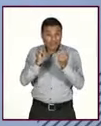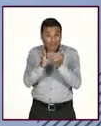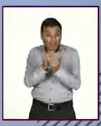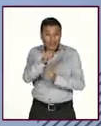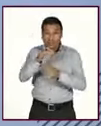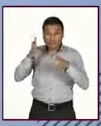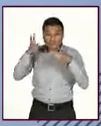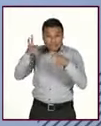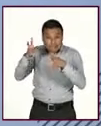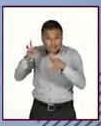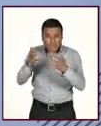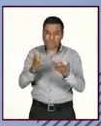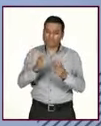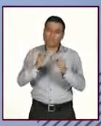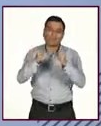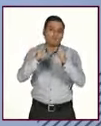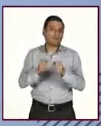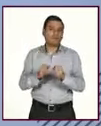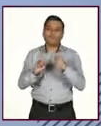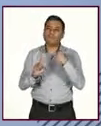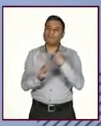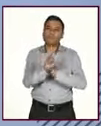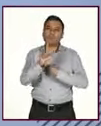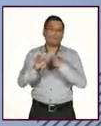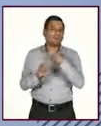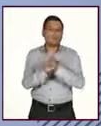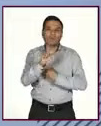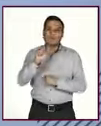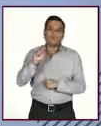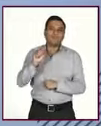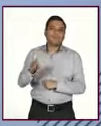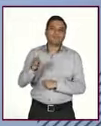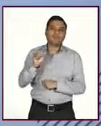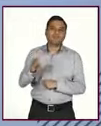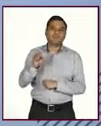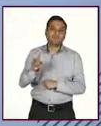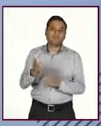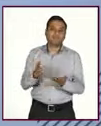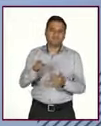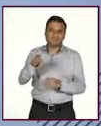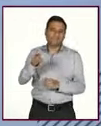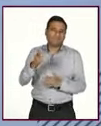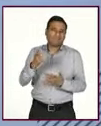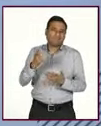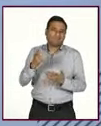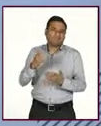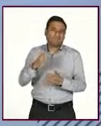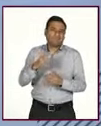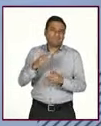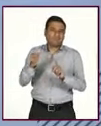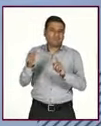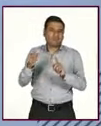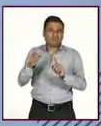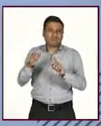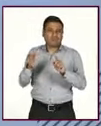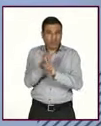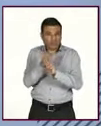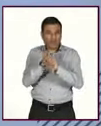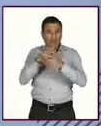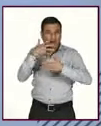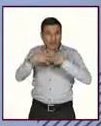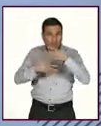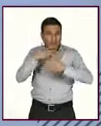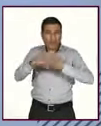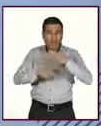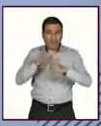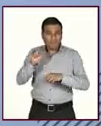ese problema, ¿no? Vamos a tener que, esa persona se va a ir topando con violencia tras violencia tras violencia y eso no va a disminuir para